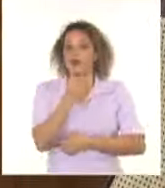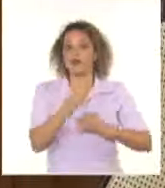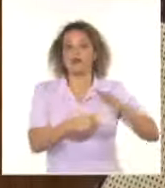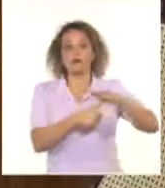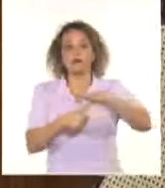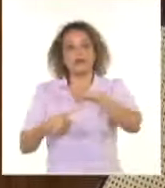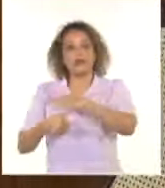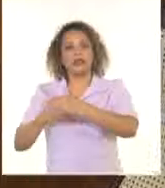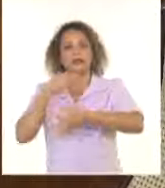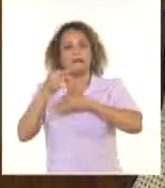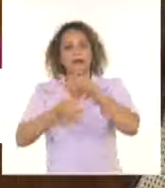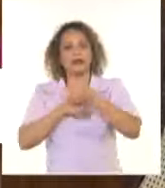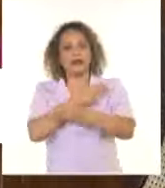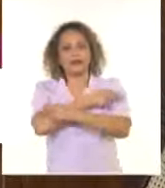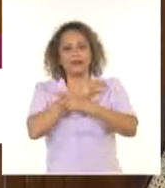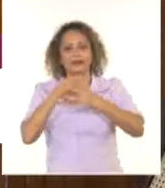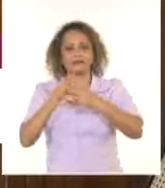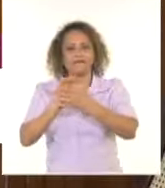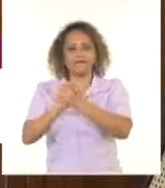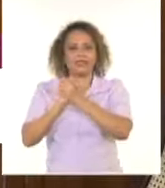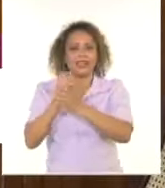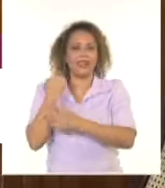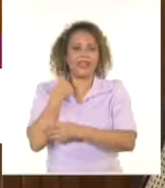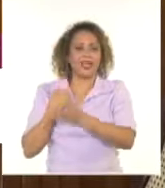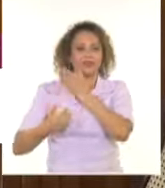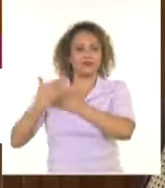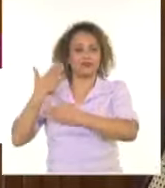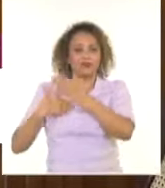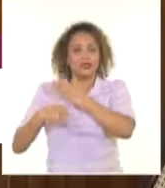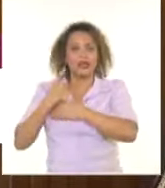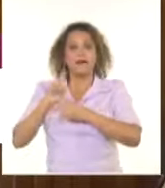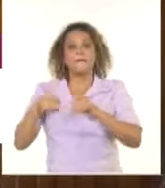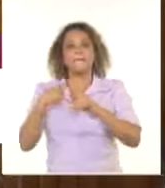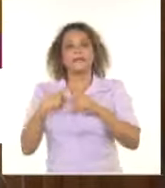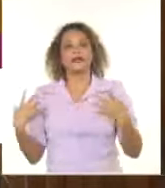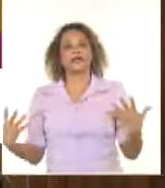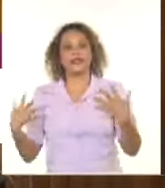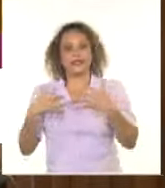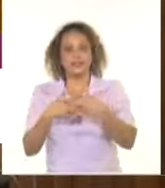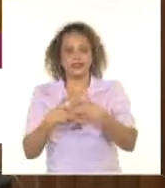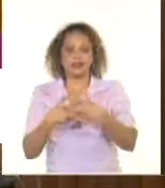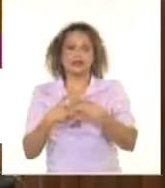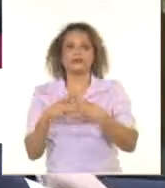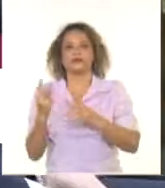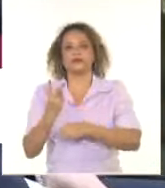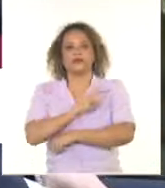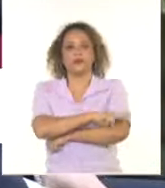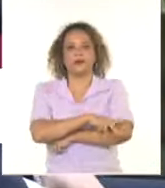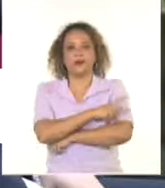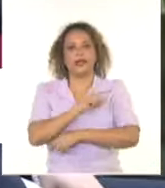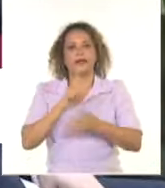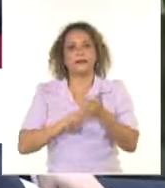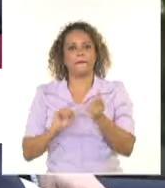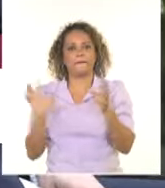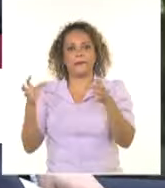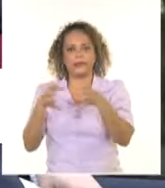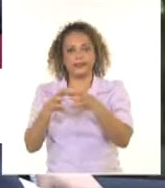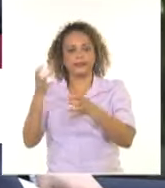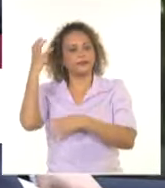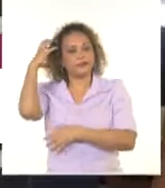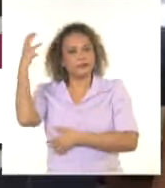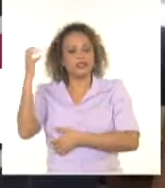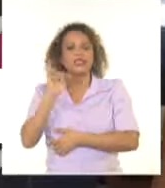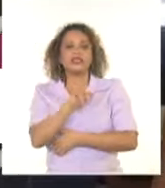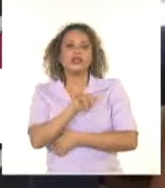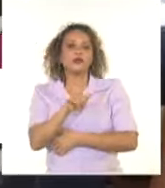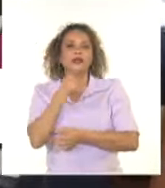refirieron a los históricos vínculos de amistad y al excelente estado de las relaciones entre nuestros pueblos, partidos y gobiernos, al tiempo que